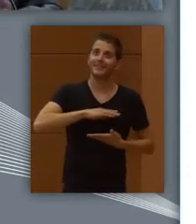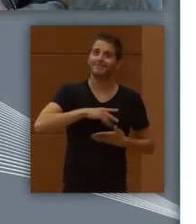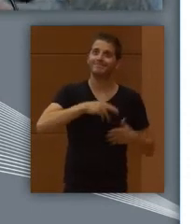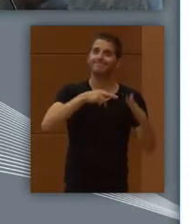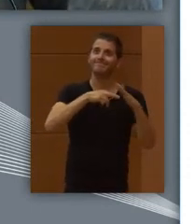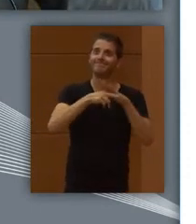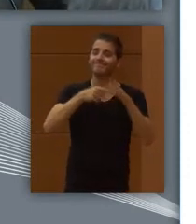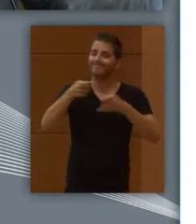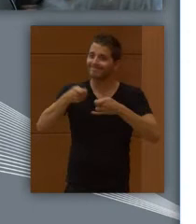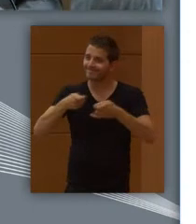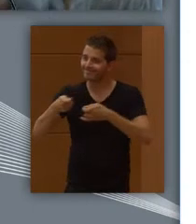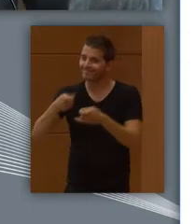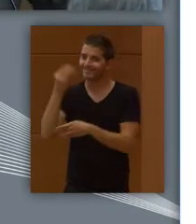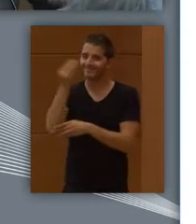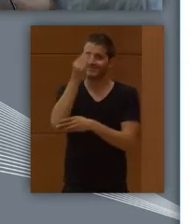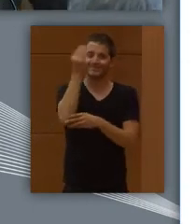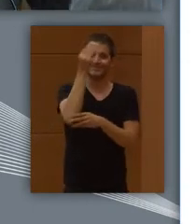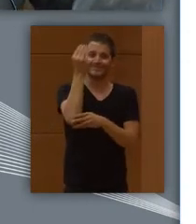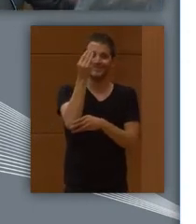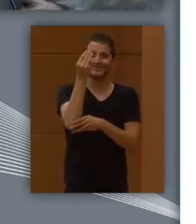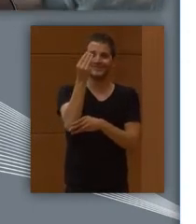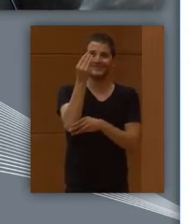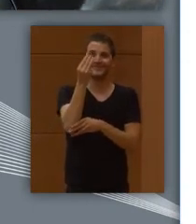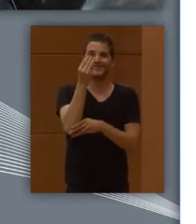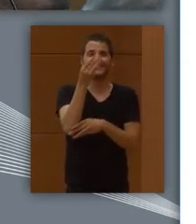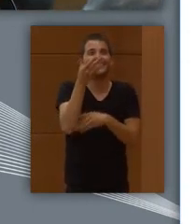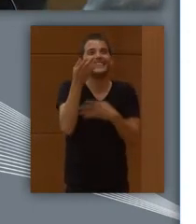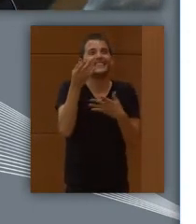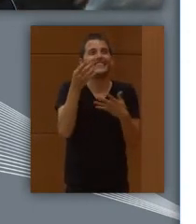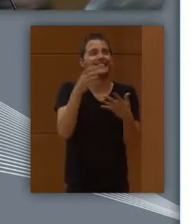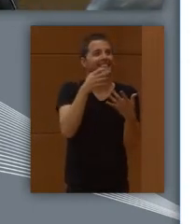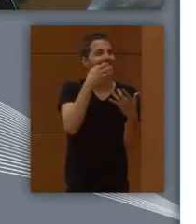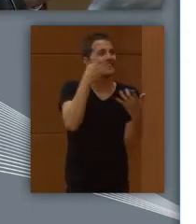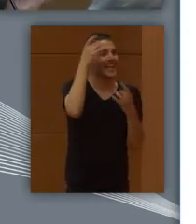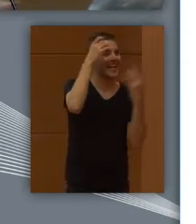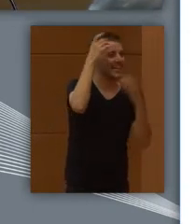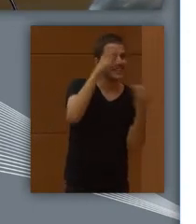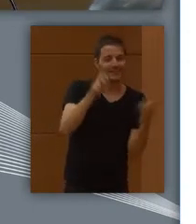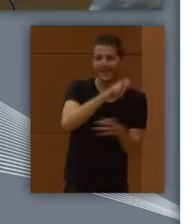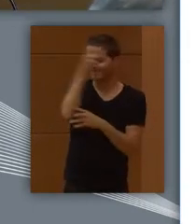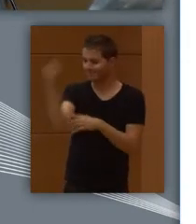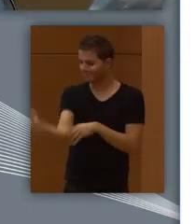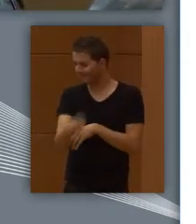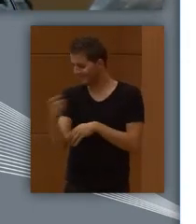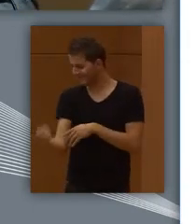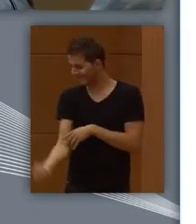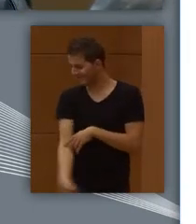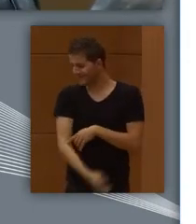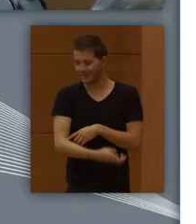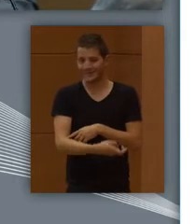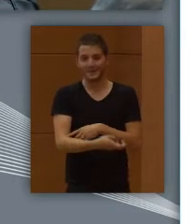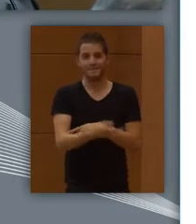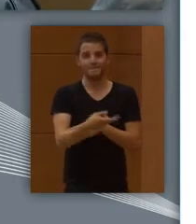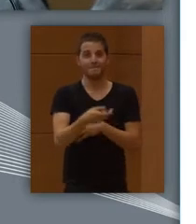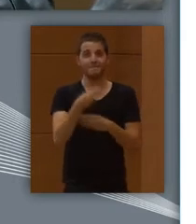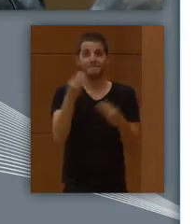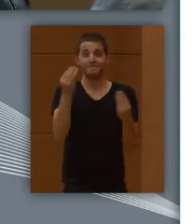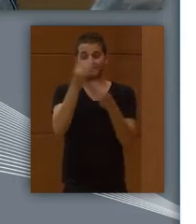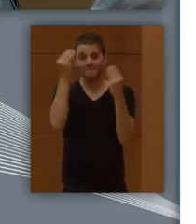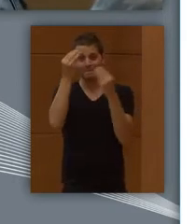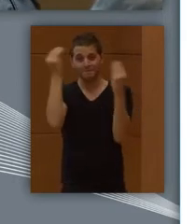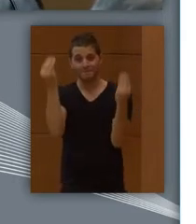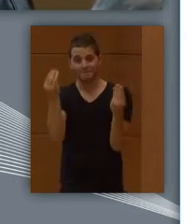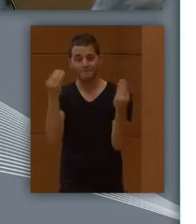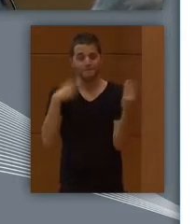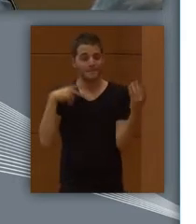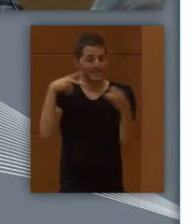mejor todos sus procesos de movilidad, energéticos, intercambios, actividades, etcétera, etcétera, e introducir una mayor racionalidad